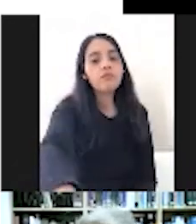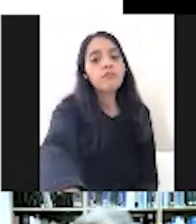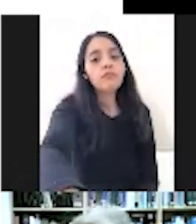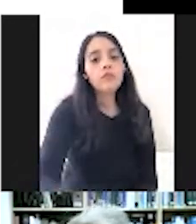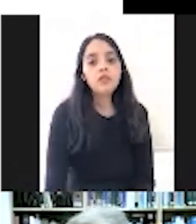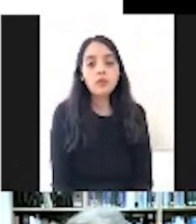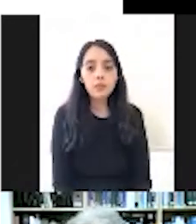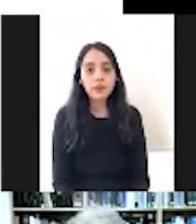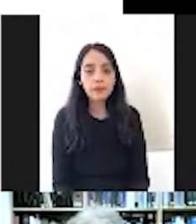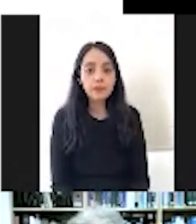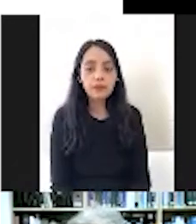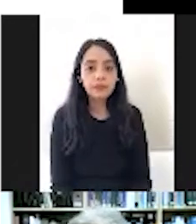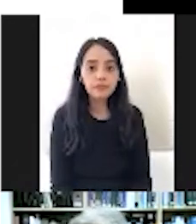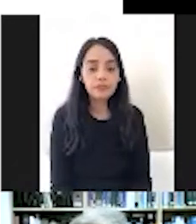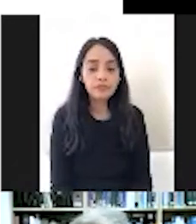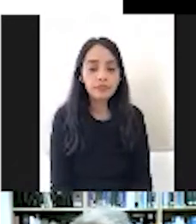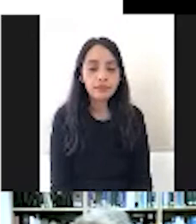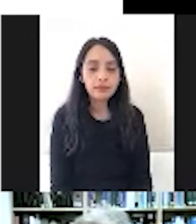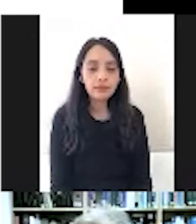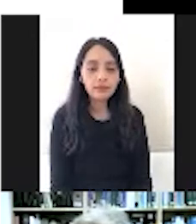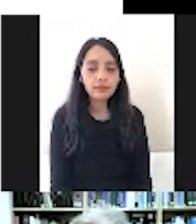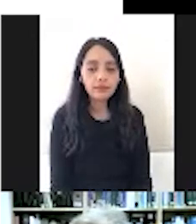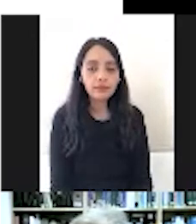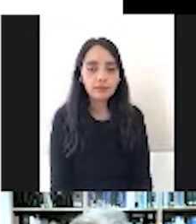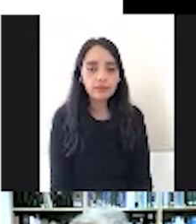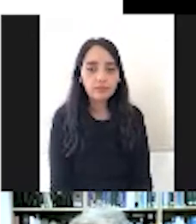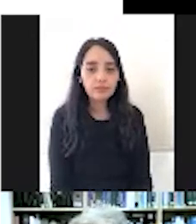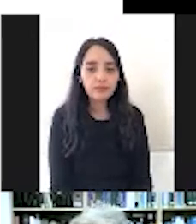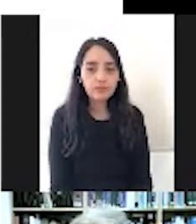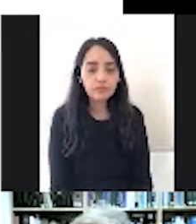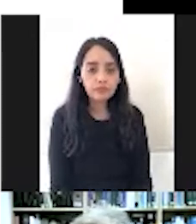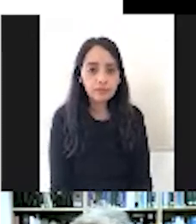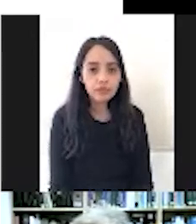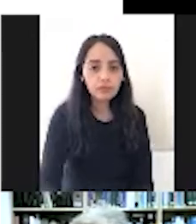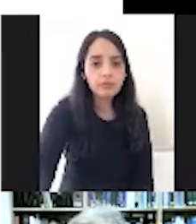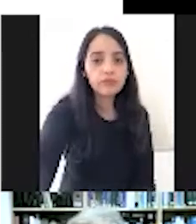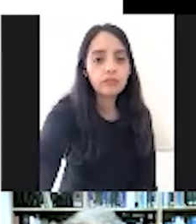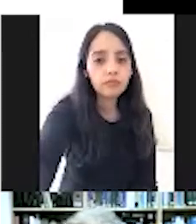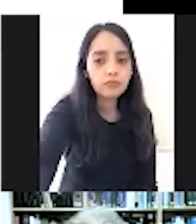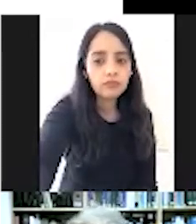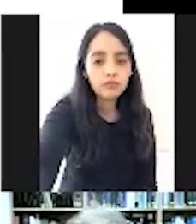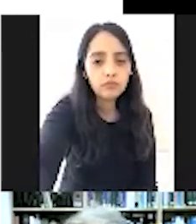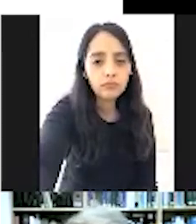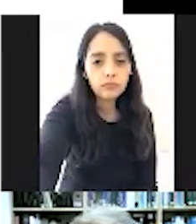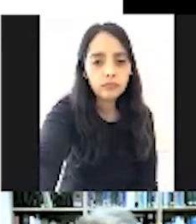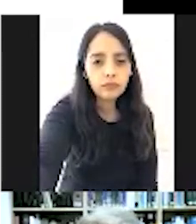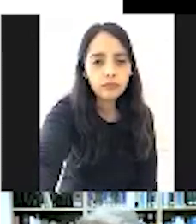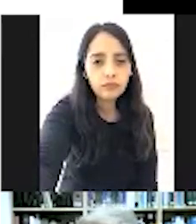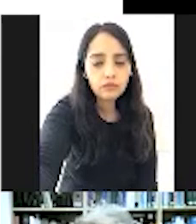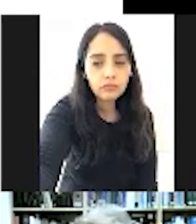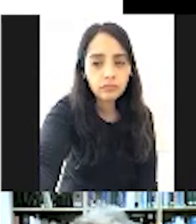esta noción, ¿cierto?, de que gran parte de las cosas que nos ocurren no